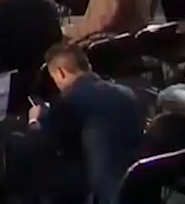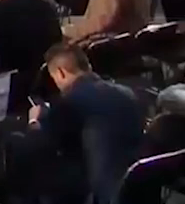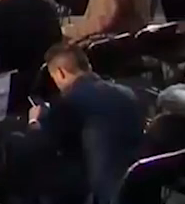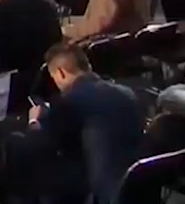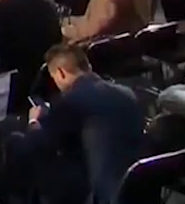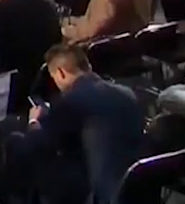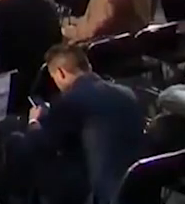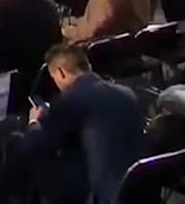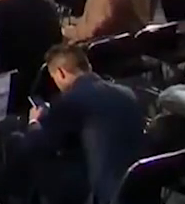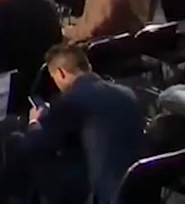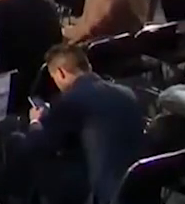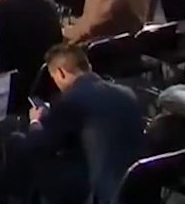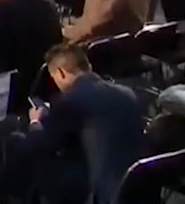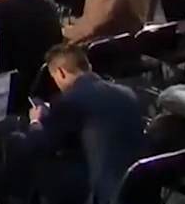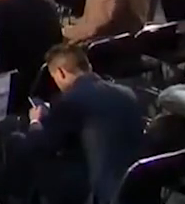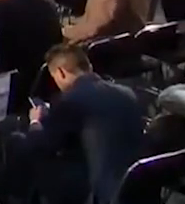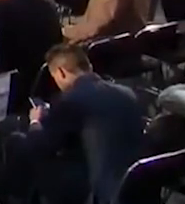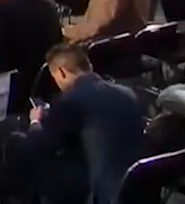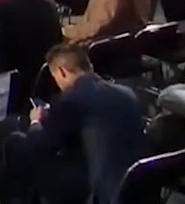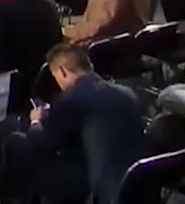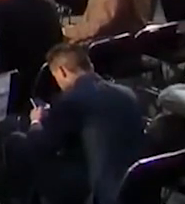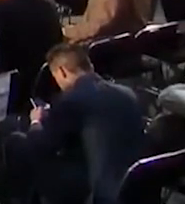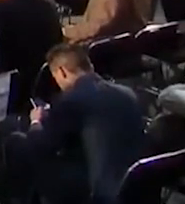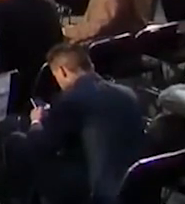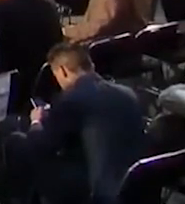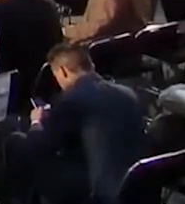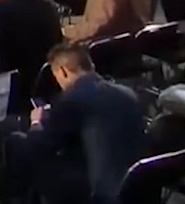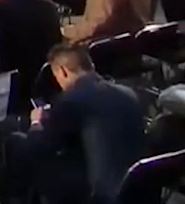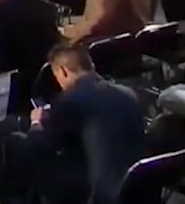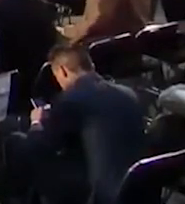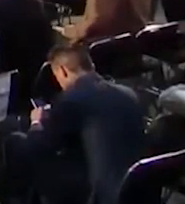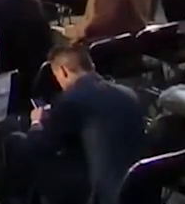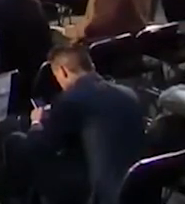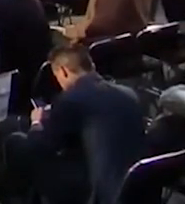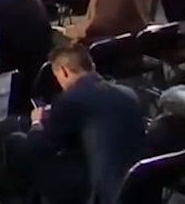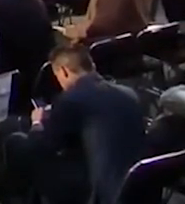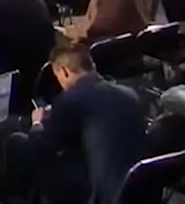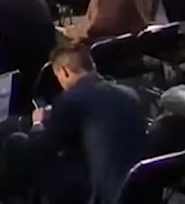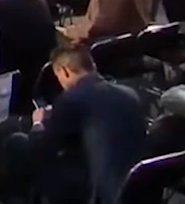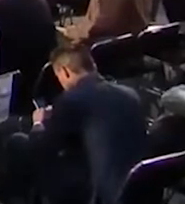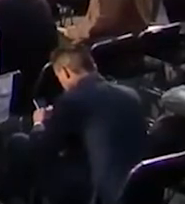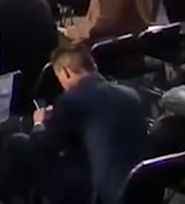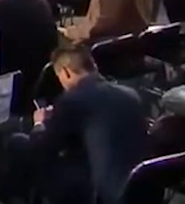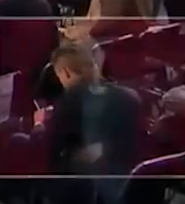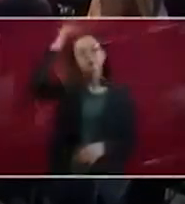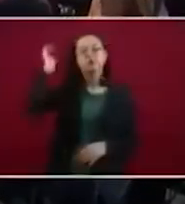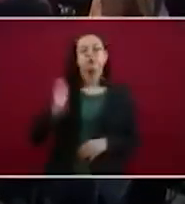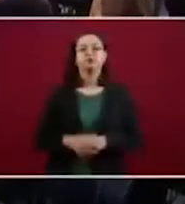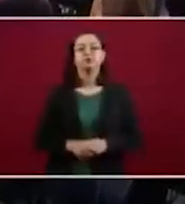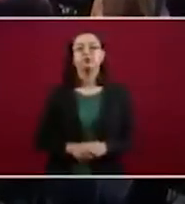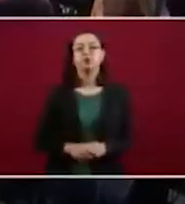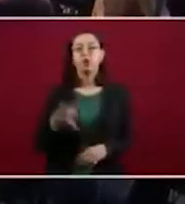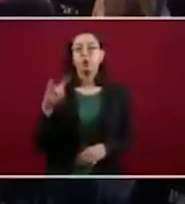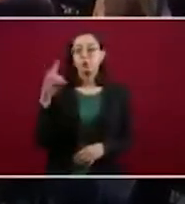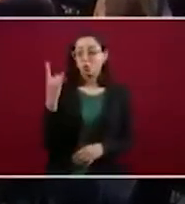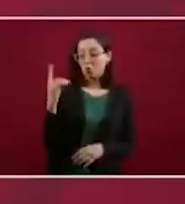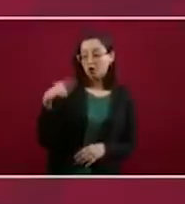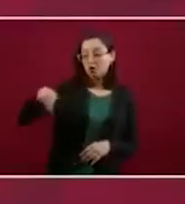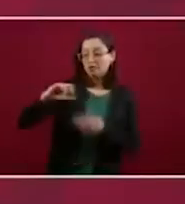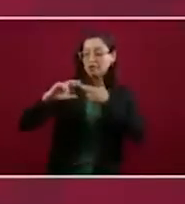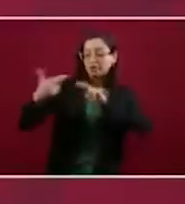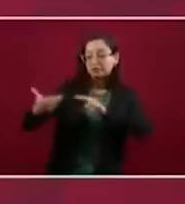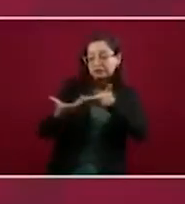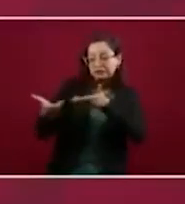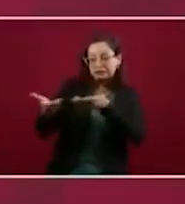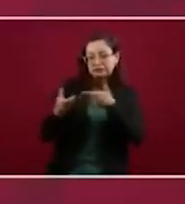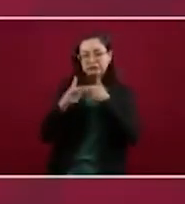la relación con bolivia va a depender de lo que ocurra en las próximas horas tampoco especuló ayer decíamos que nosotros no vemos con